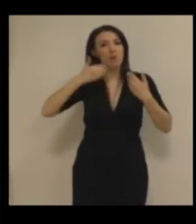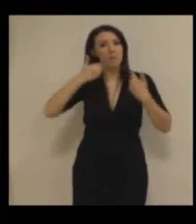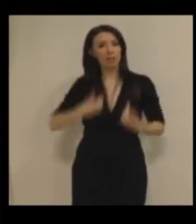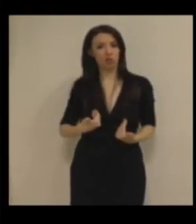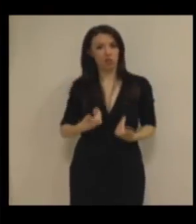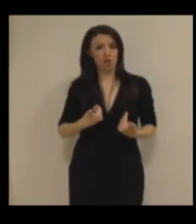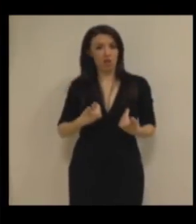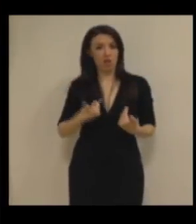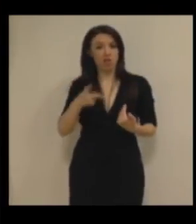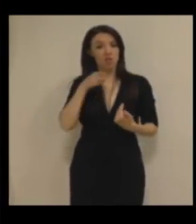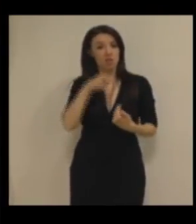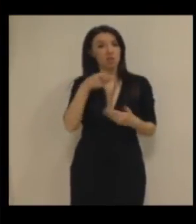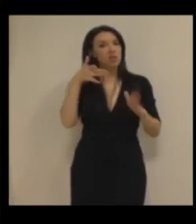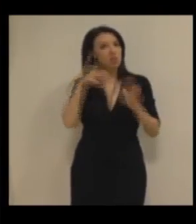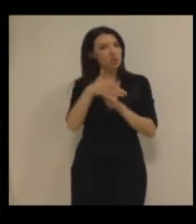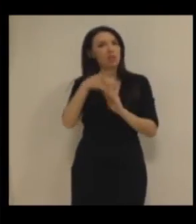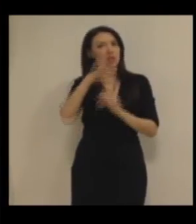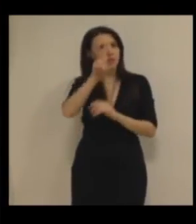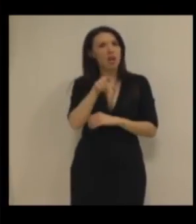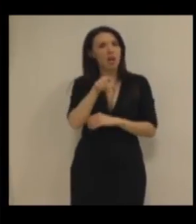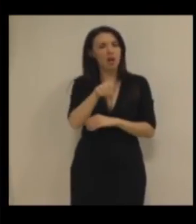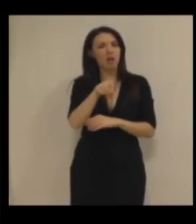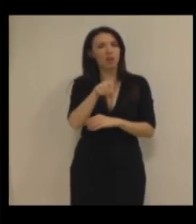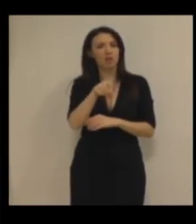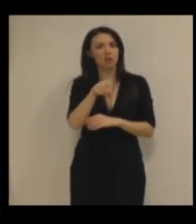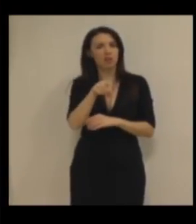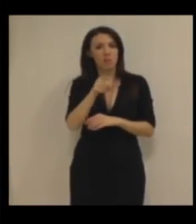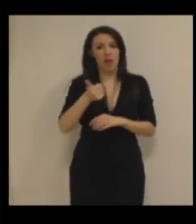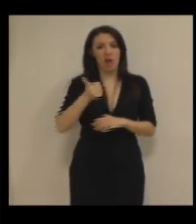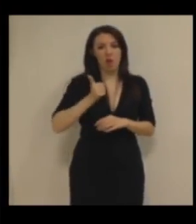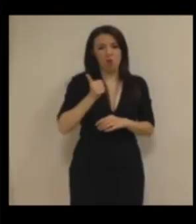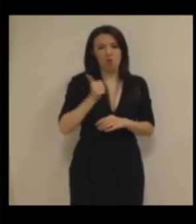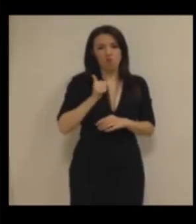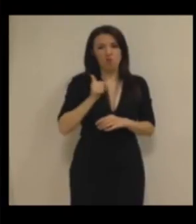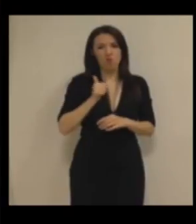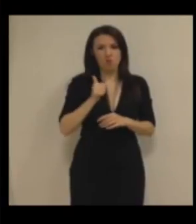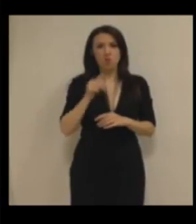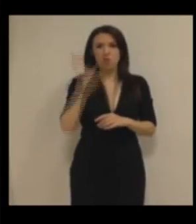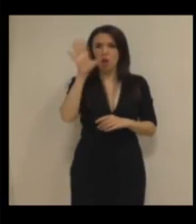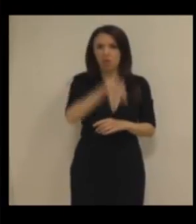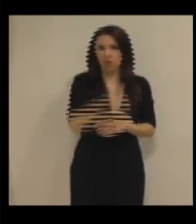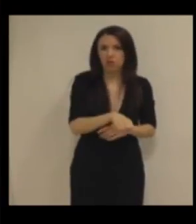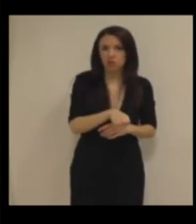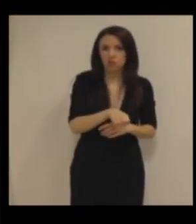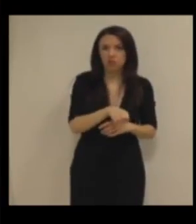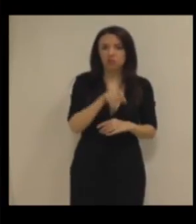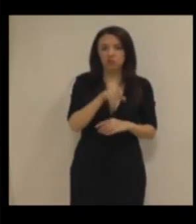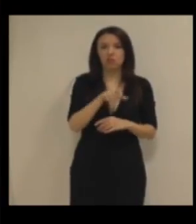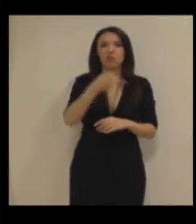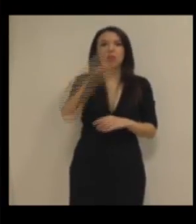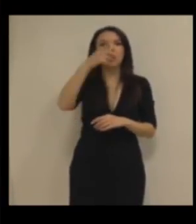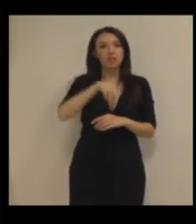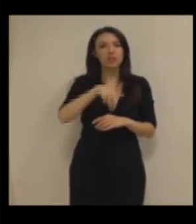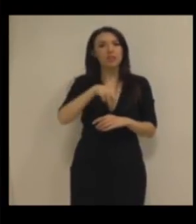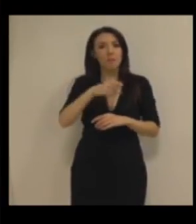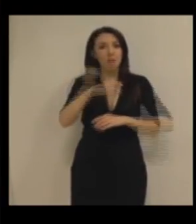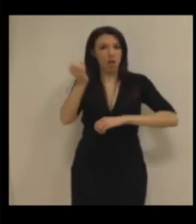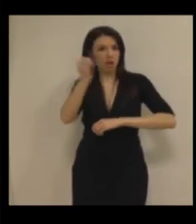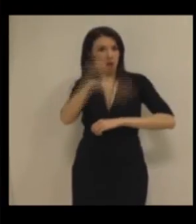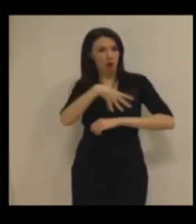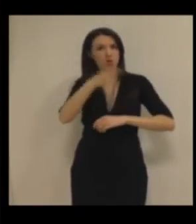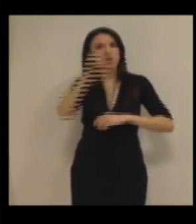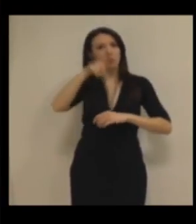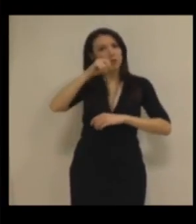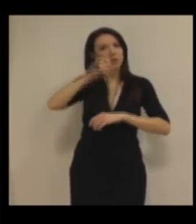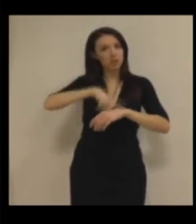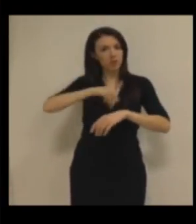por sí debería ser motivo suficiente como para no dejar la oportunidad de echar mano por ella. Y aparte del evidente coste económico y de